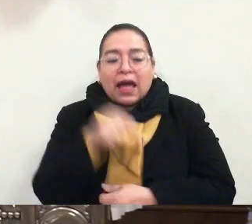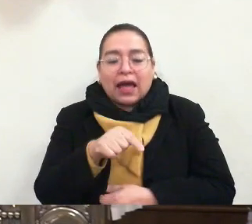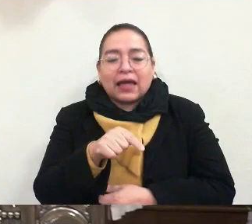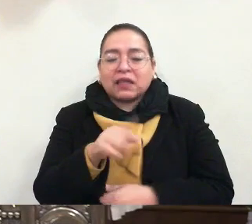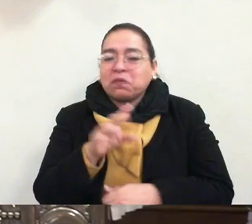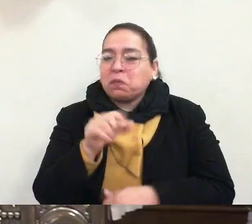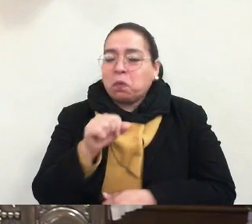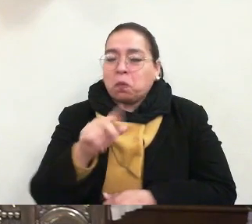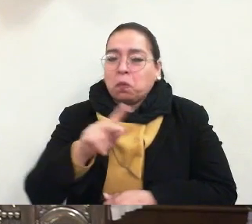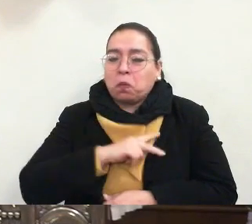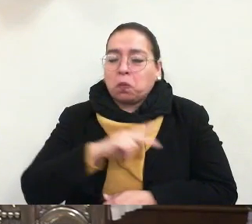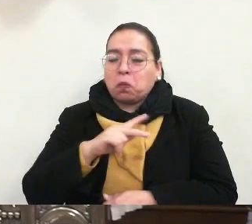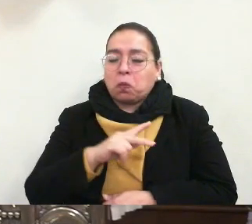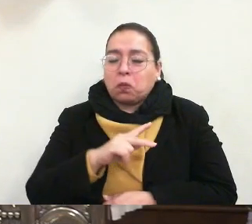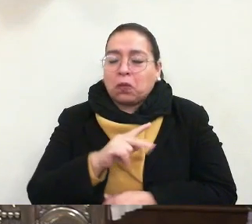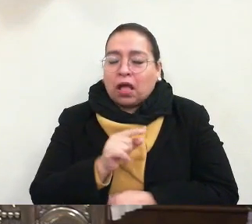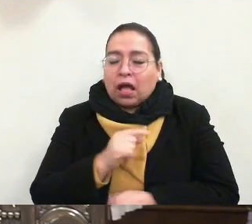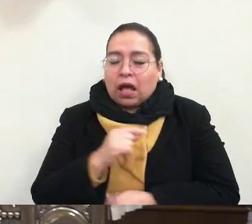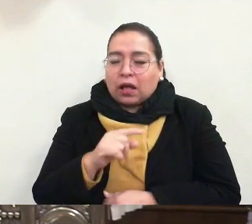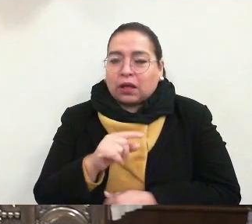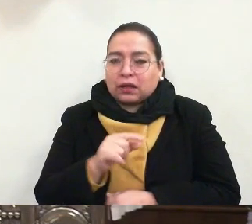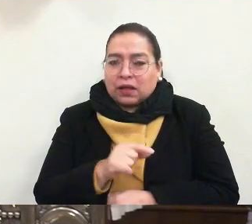explicada por el profeta Isaías.